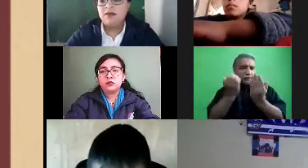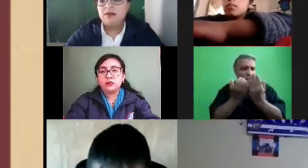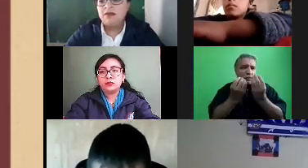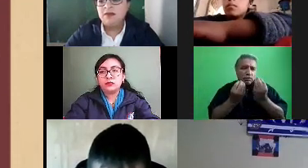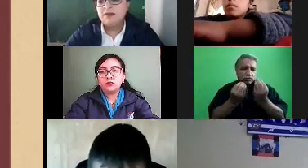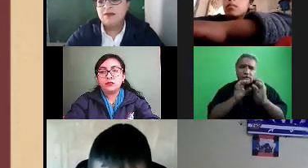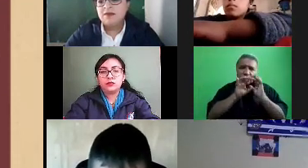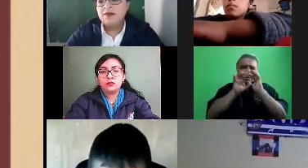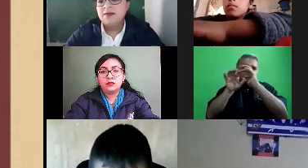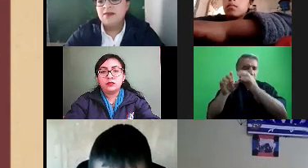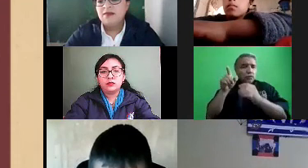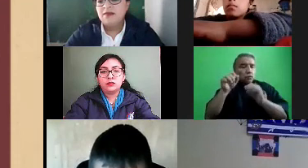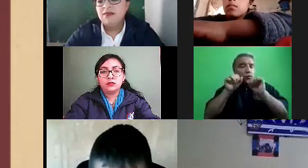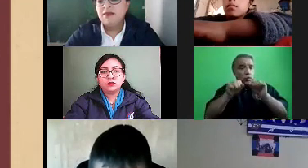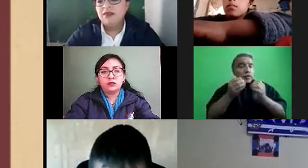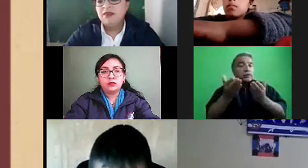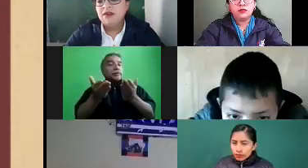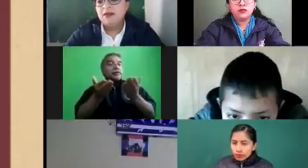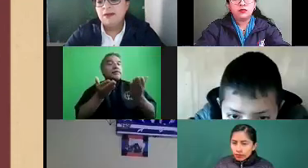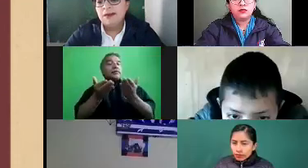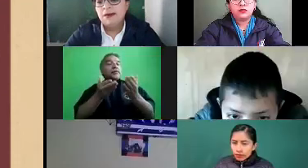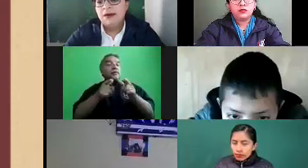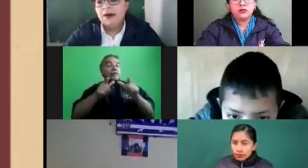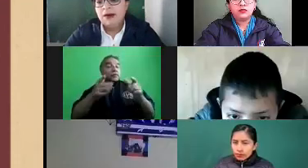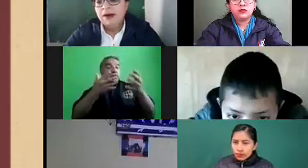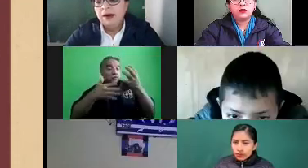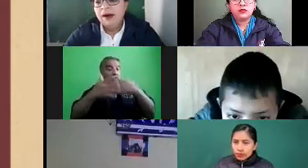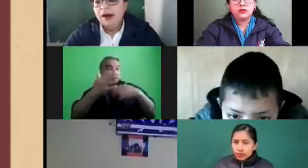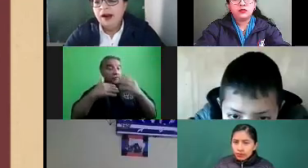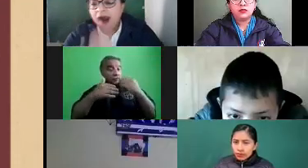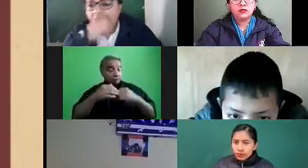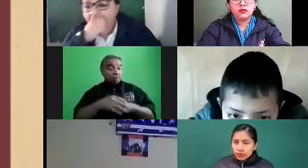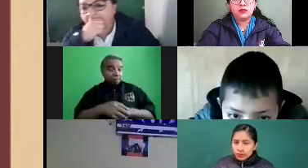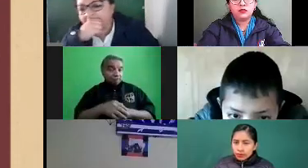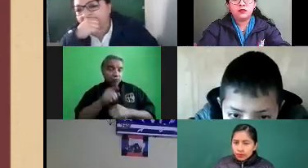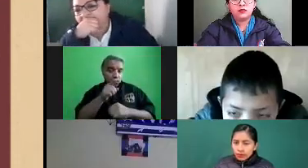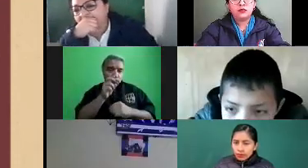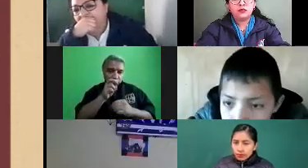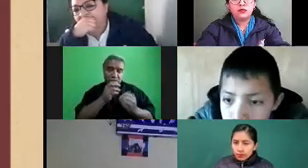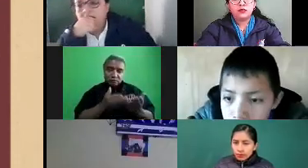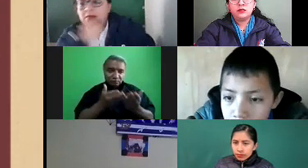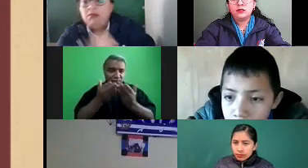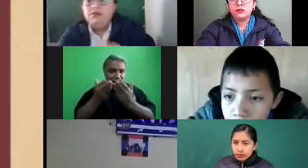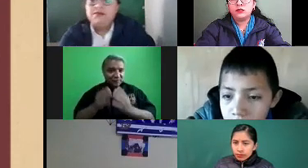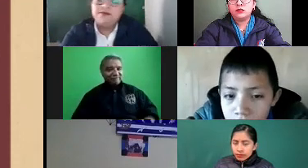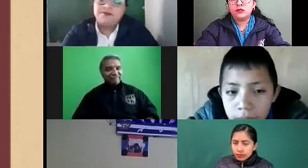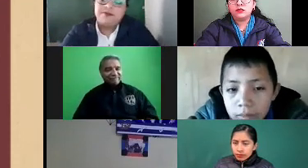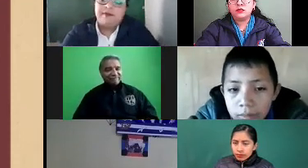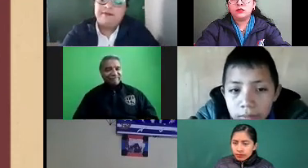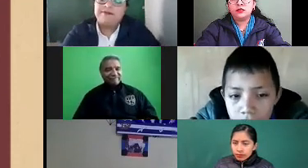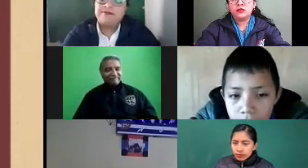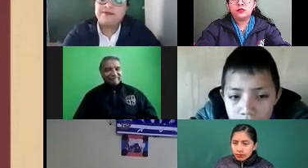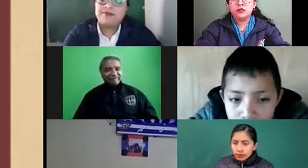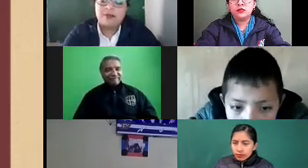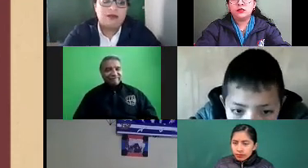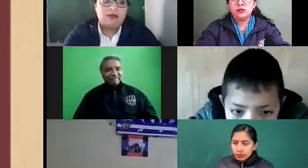lenguaje, fisioterapia, psicología. En el centro tenemos varias áreas y puedes aprender también lengua de